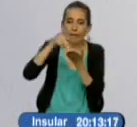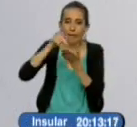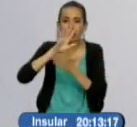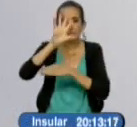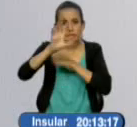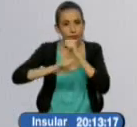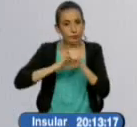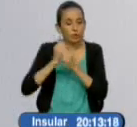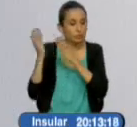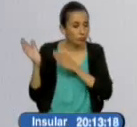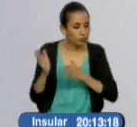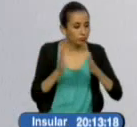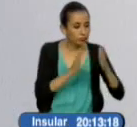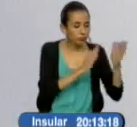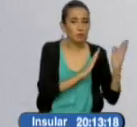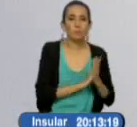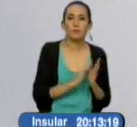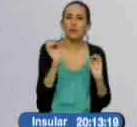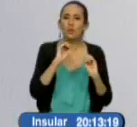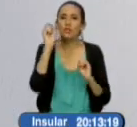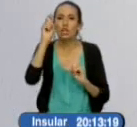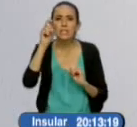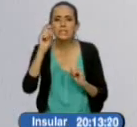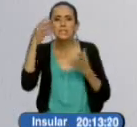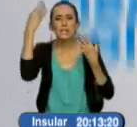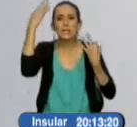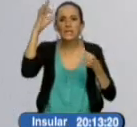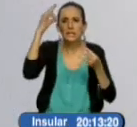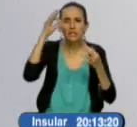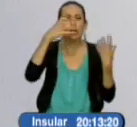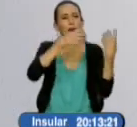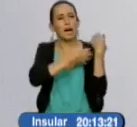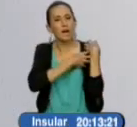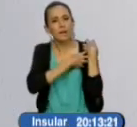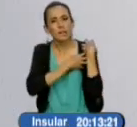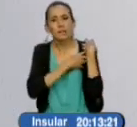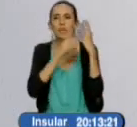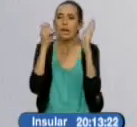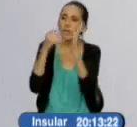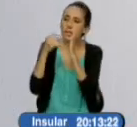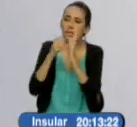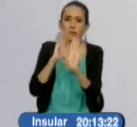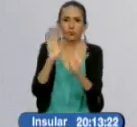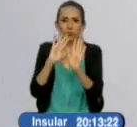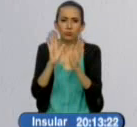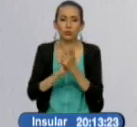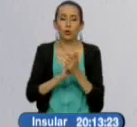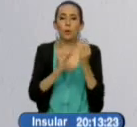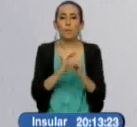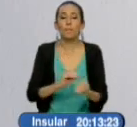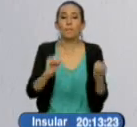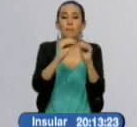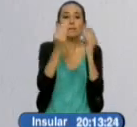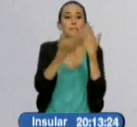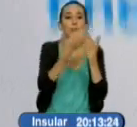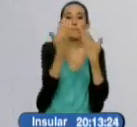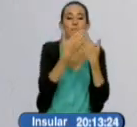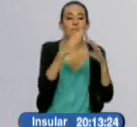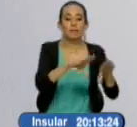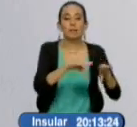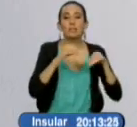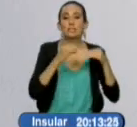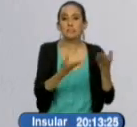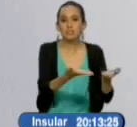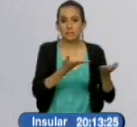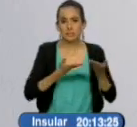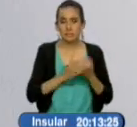tipo de créditos es que no necesitan de colaterales, no necesitan garantías, lo cual facilita el acceso a financiamiento y evita el